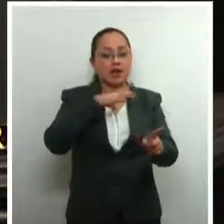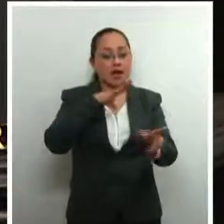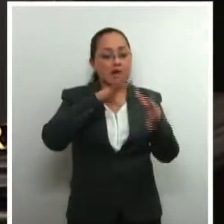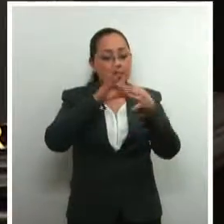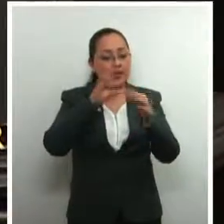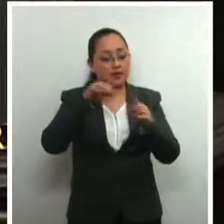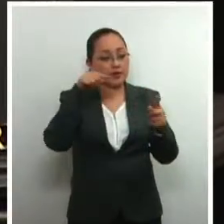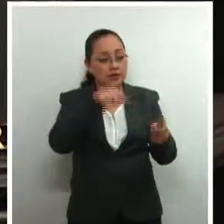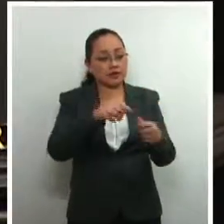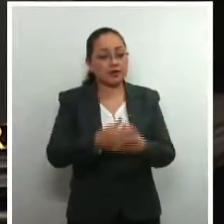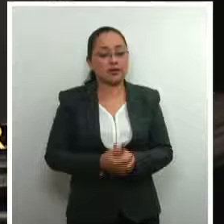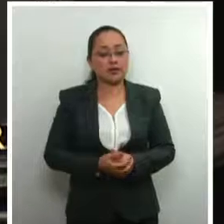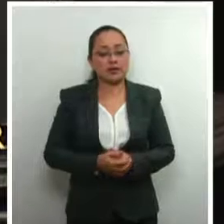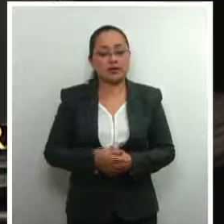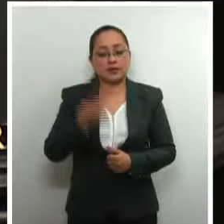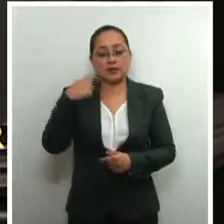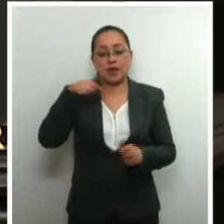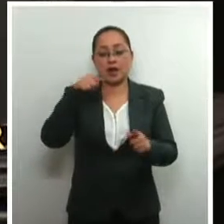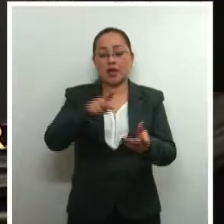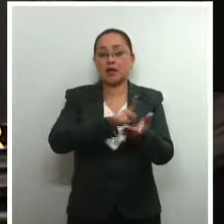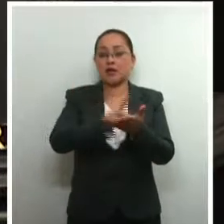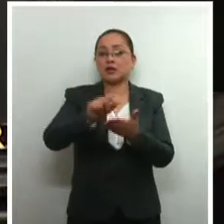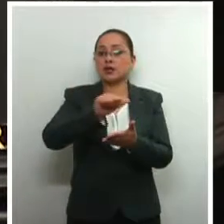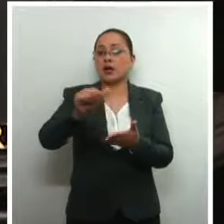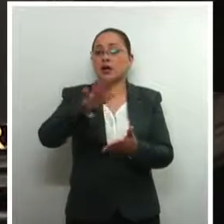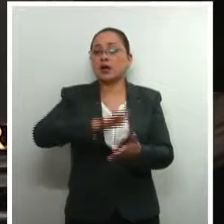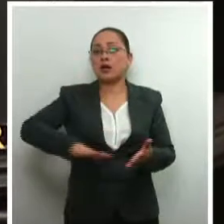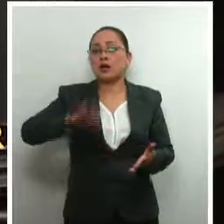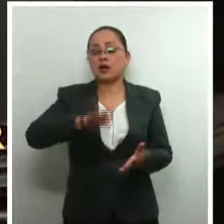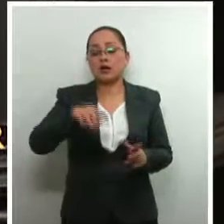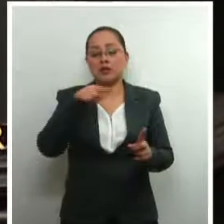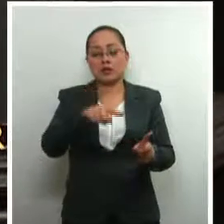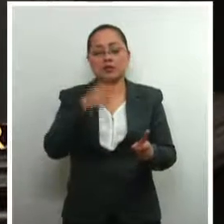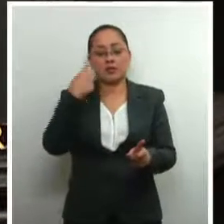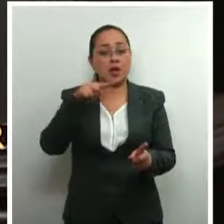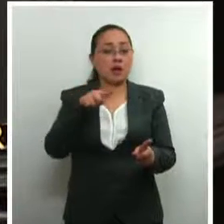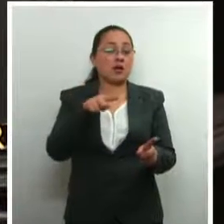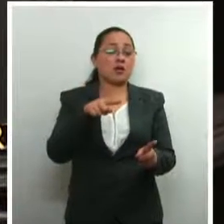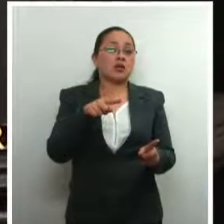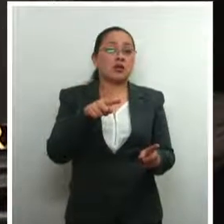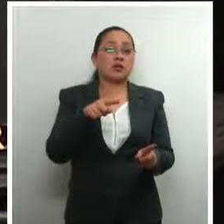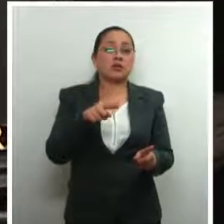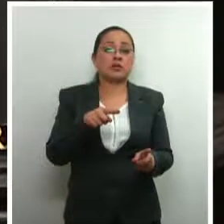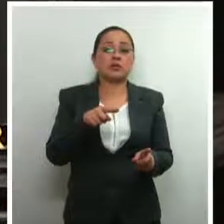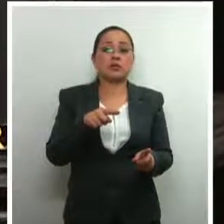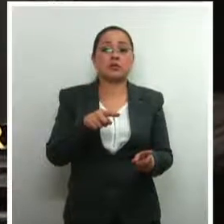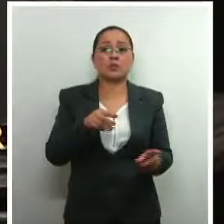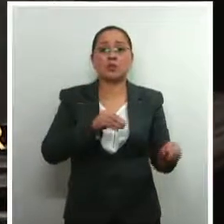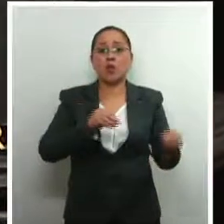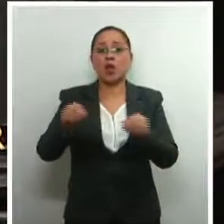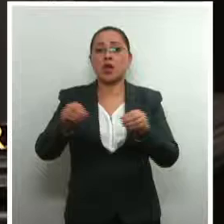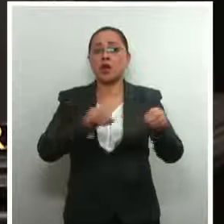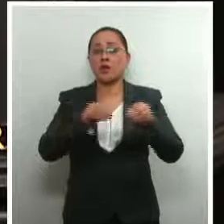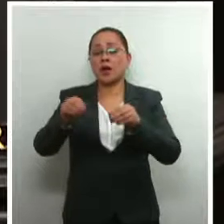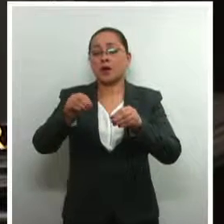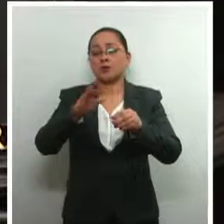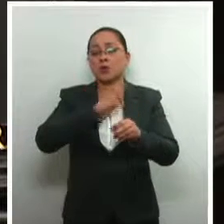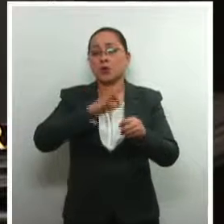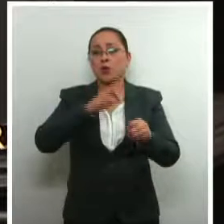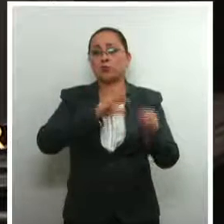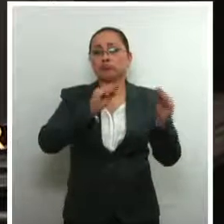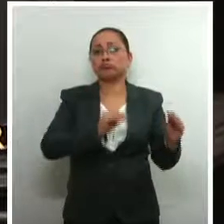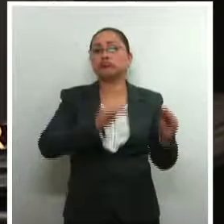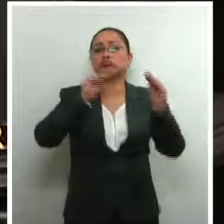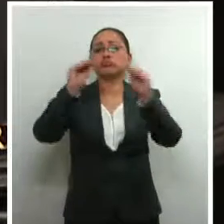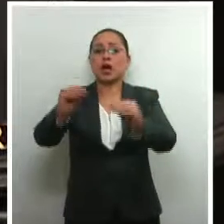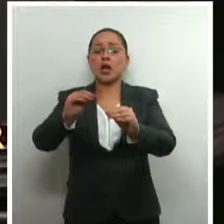atiende. El derecho a la movilidad, bueno, pues es el derecho a podernos trasladar de